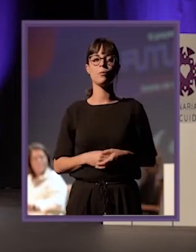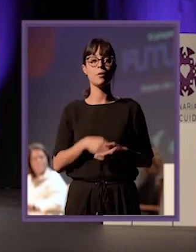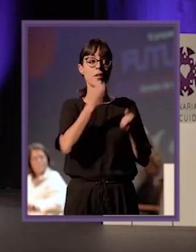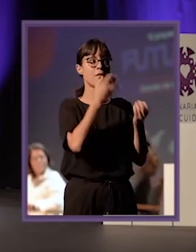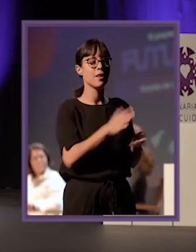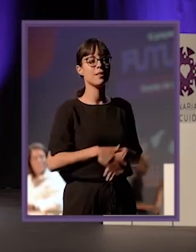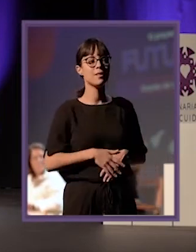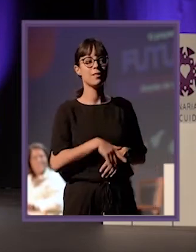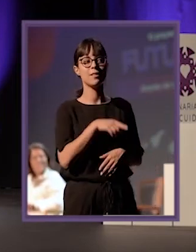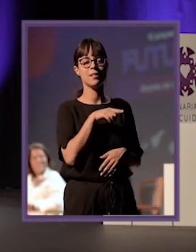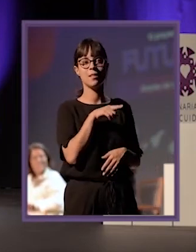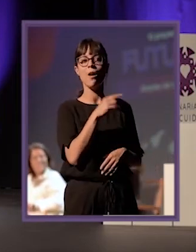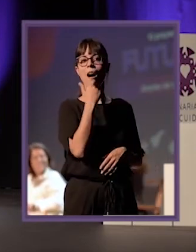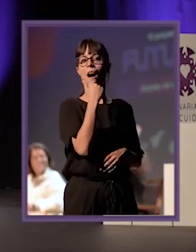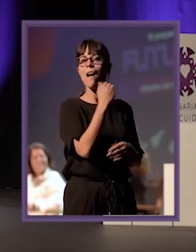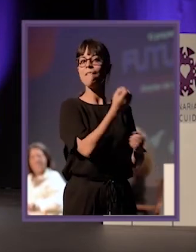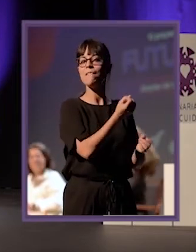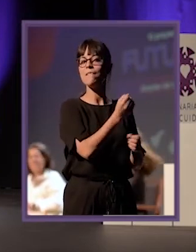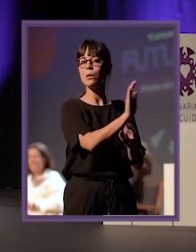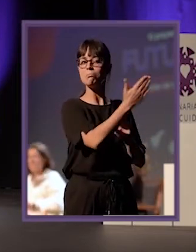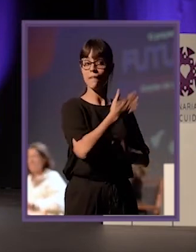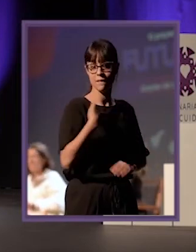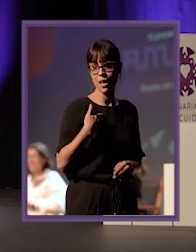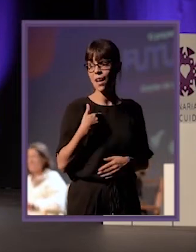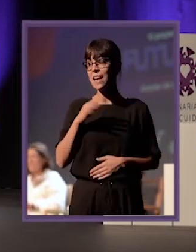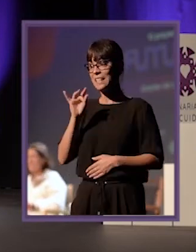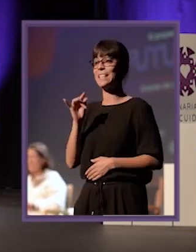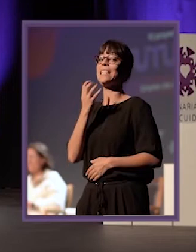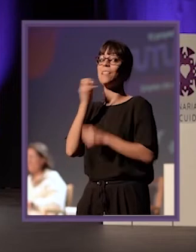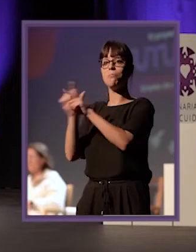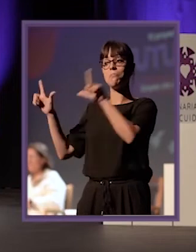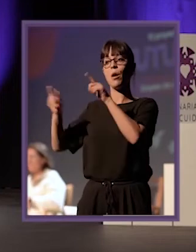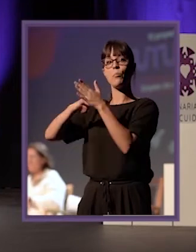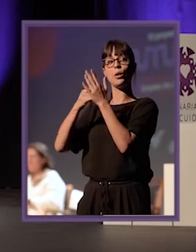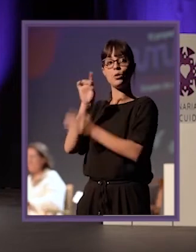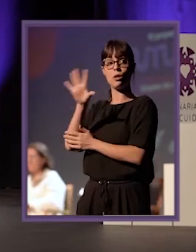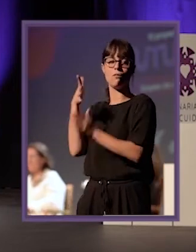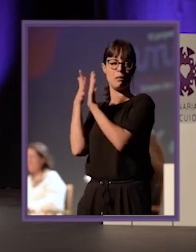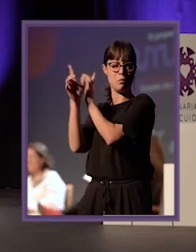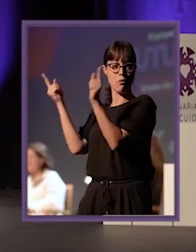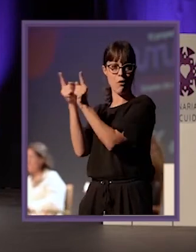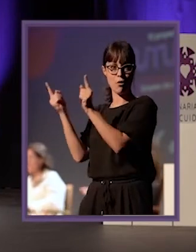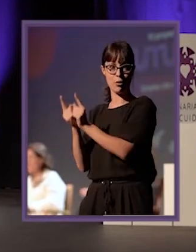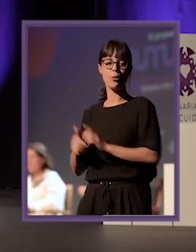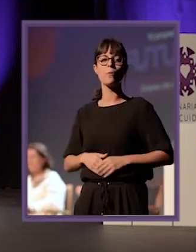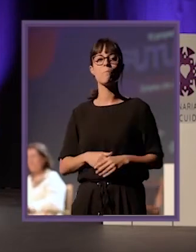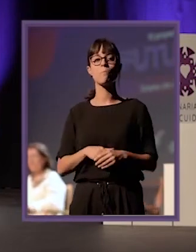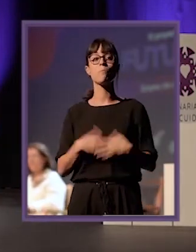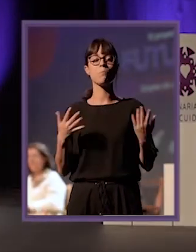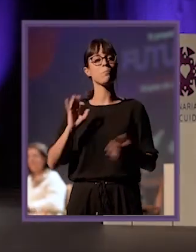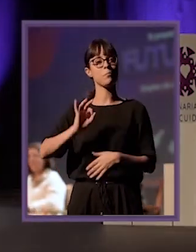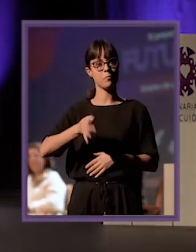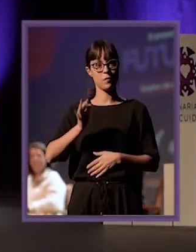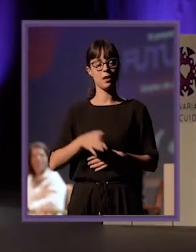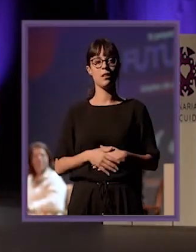bueno, sí, si ¿Sí? quieren, ¿Sí? si me ponen la pantalla con los 15 proyectos, pues les hablo un poquito de ellos. Bueno, pues